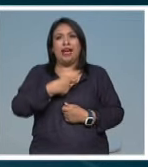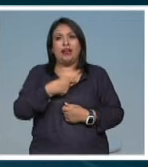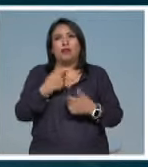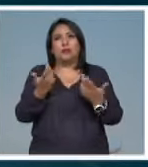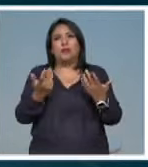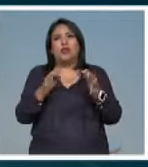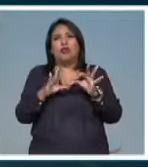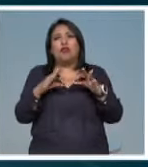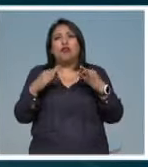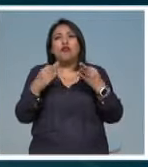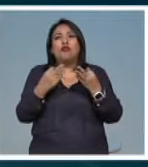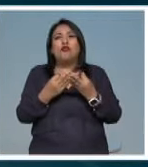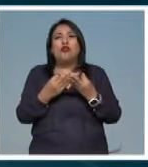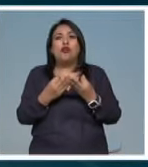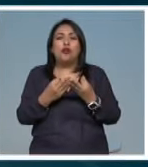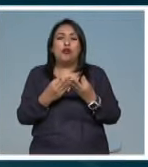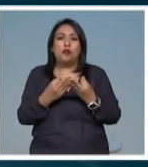formas